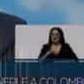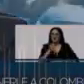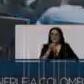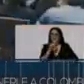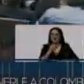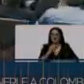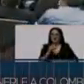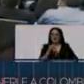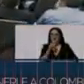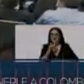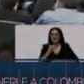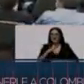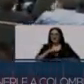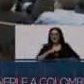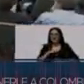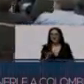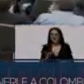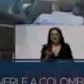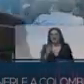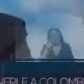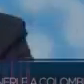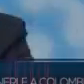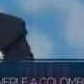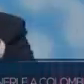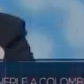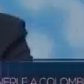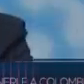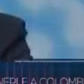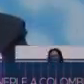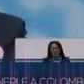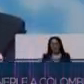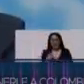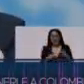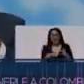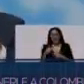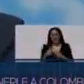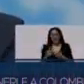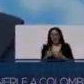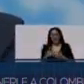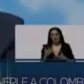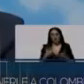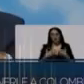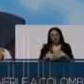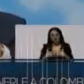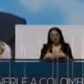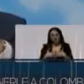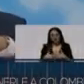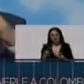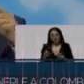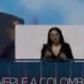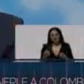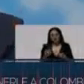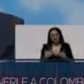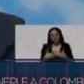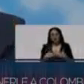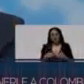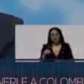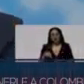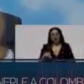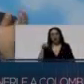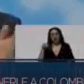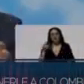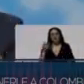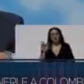oligarquía rusa, no quiere más la tiranía de los que lo llevaron a una guerra absurda que no comprenden, que no entienden, que no